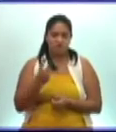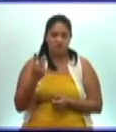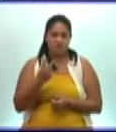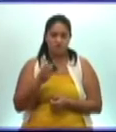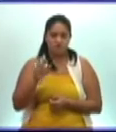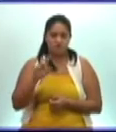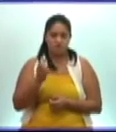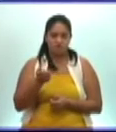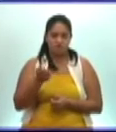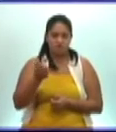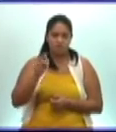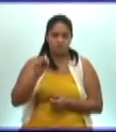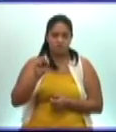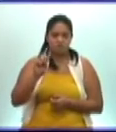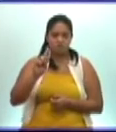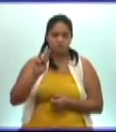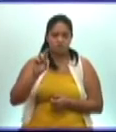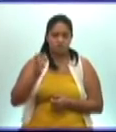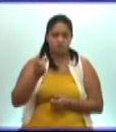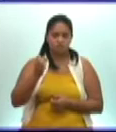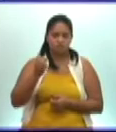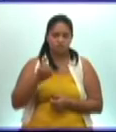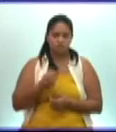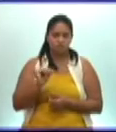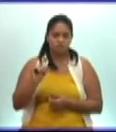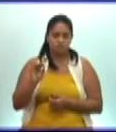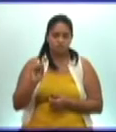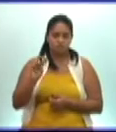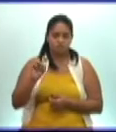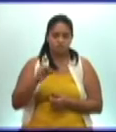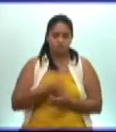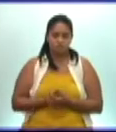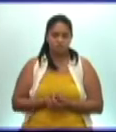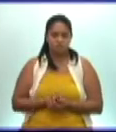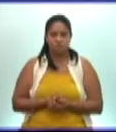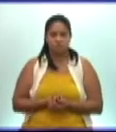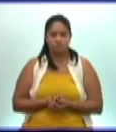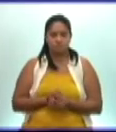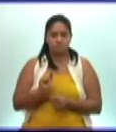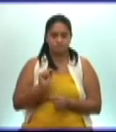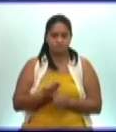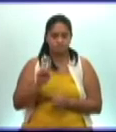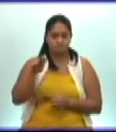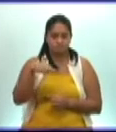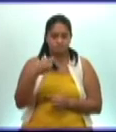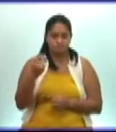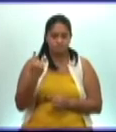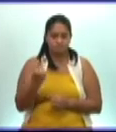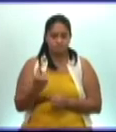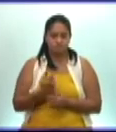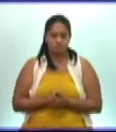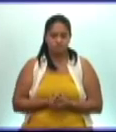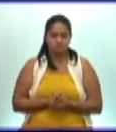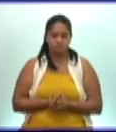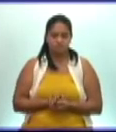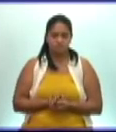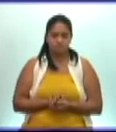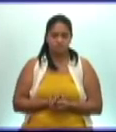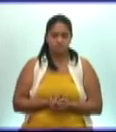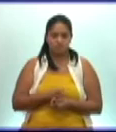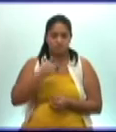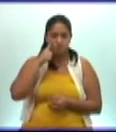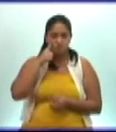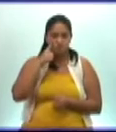de difracción. En este caso, les muestro en pantalla cuáles son